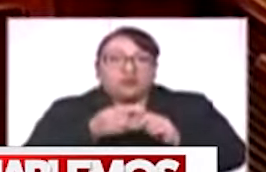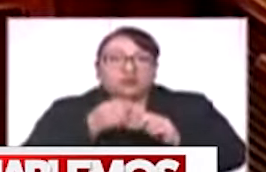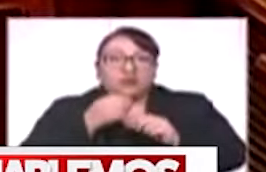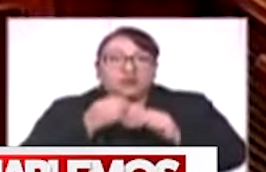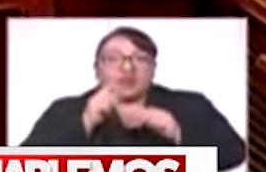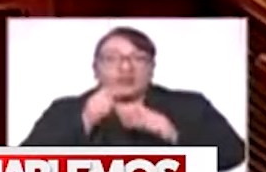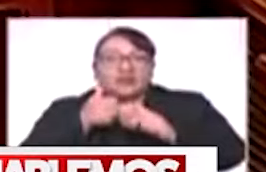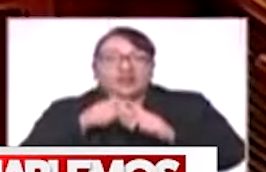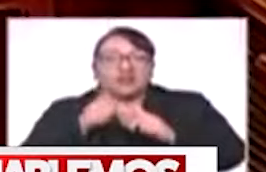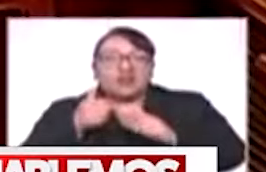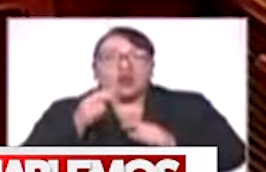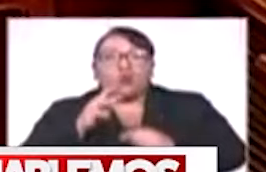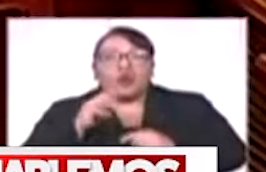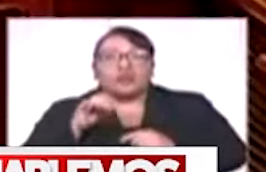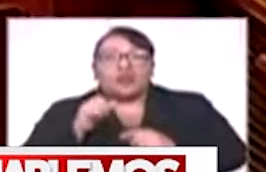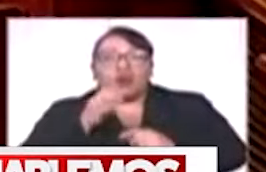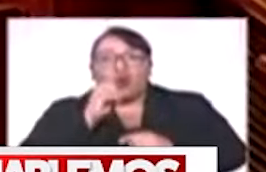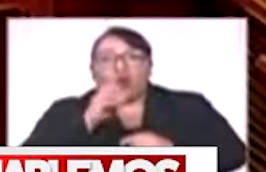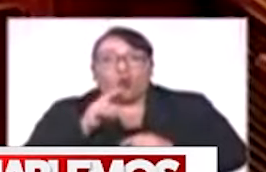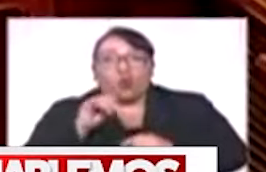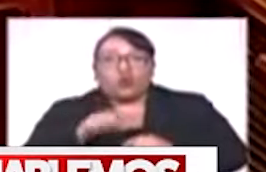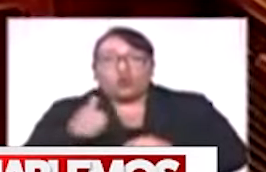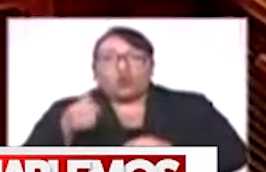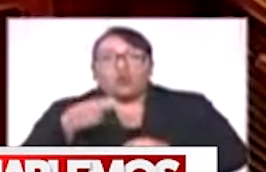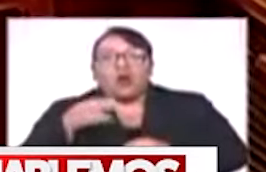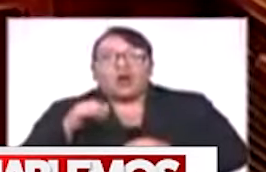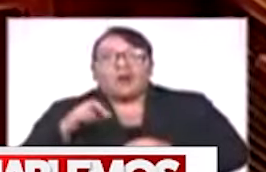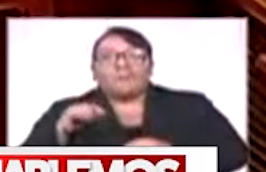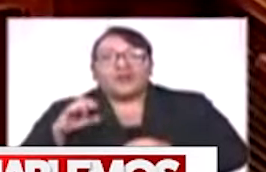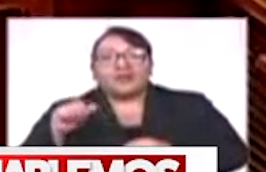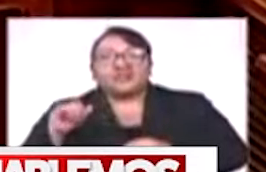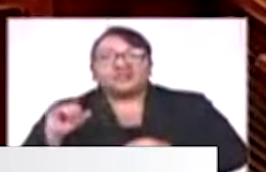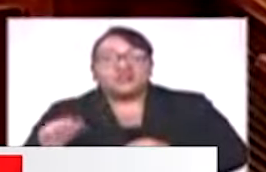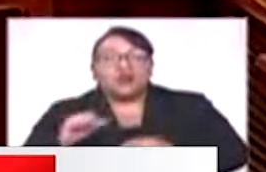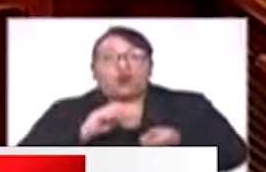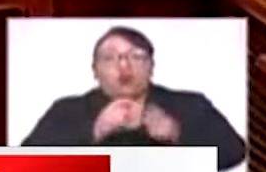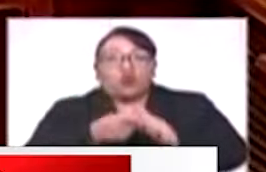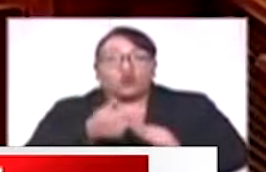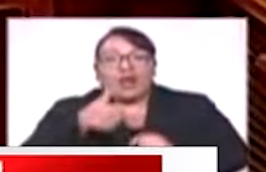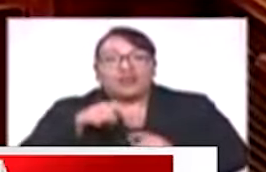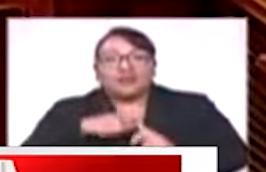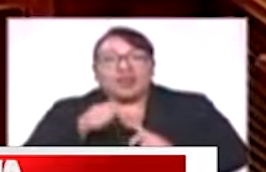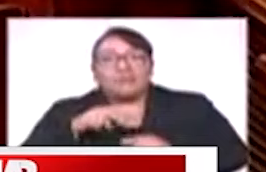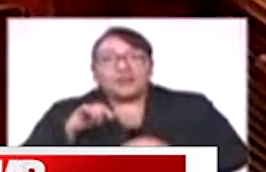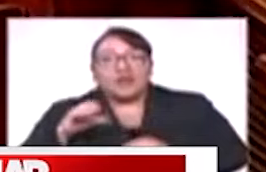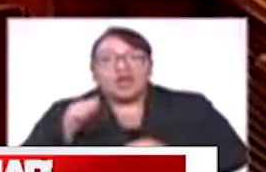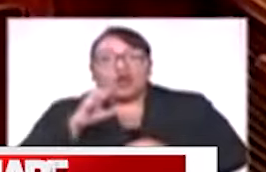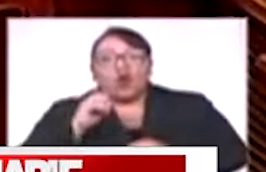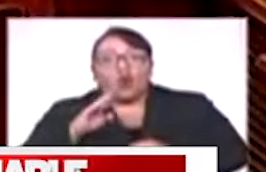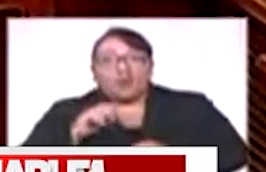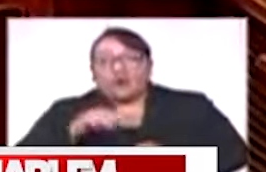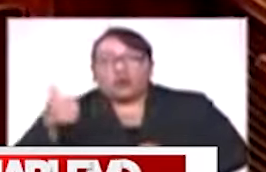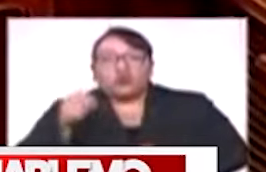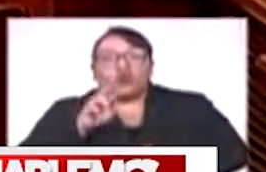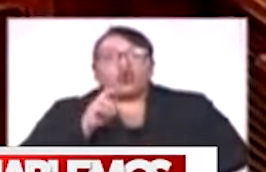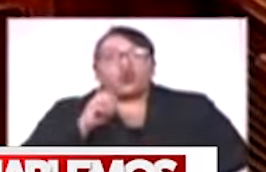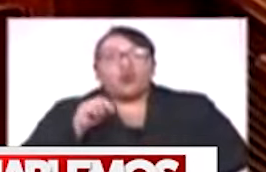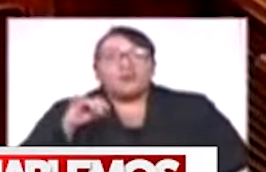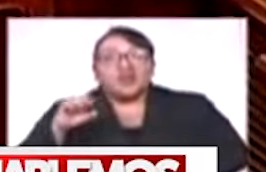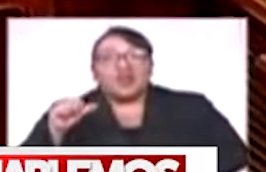Tantahuatay Oro, ampliación Huancapeti Zinc, reposición Antamina Cobre, Romina